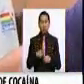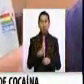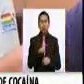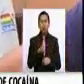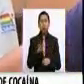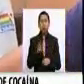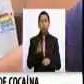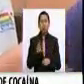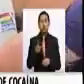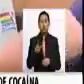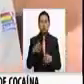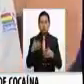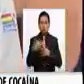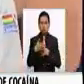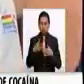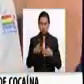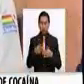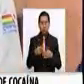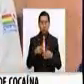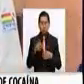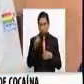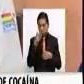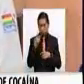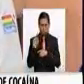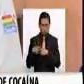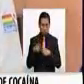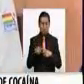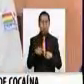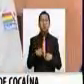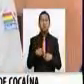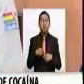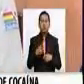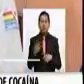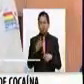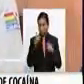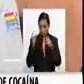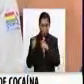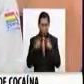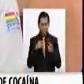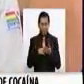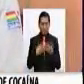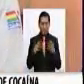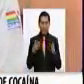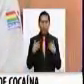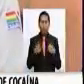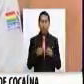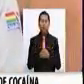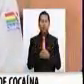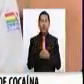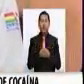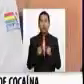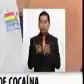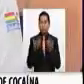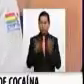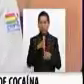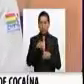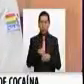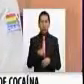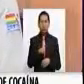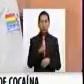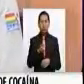165 paquetes entre claridad y pasta en estos dos operativos con un peso total de